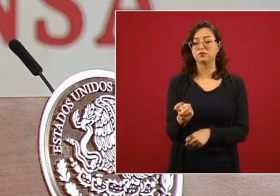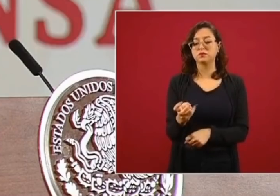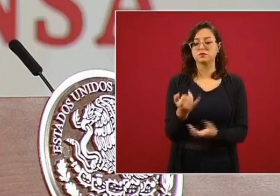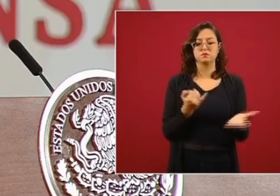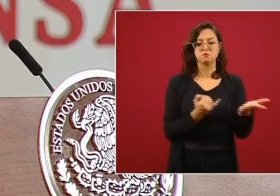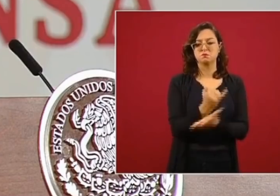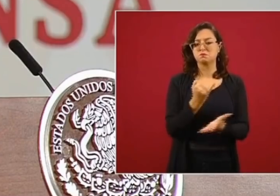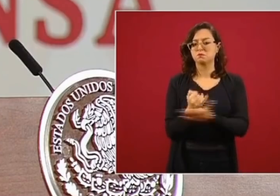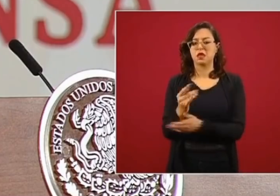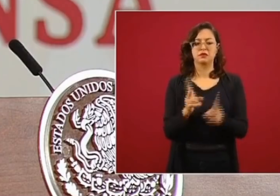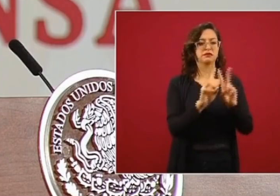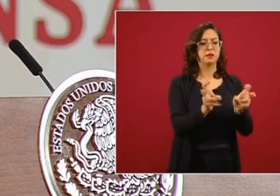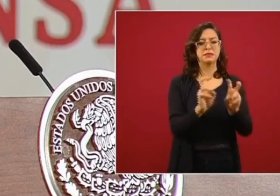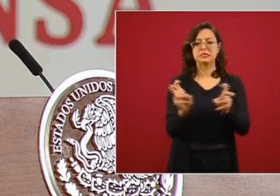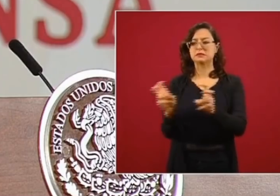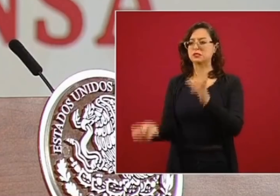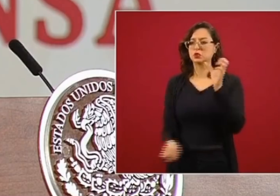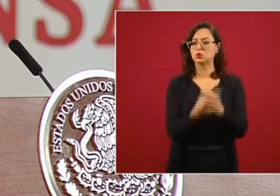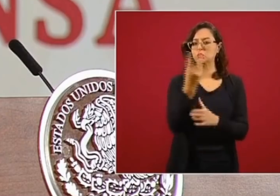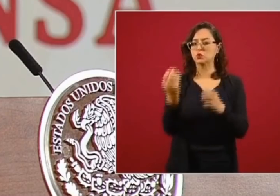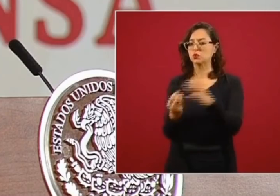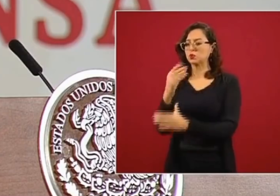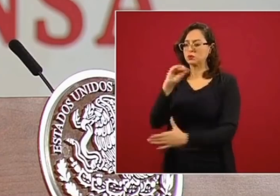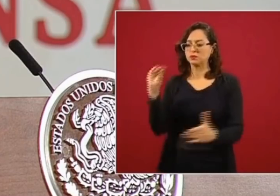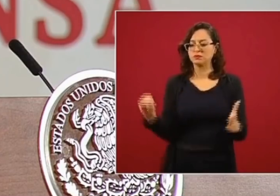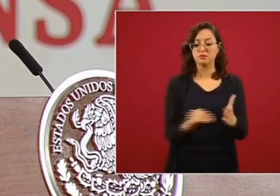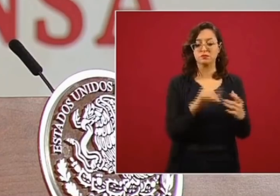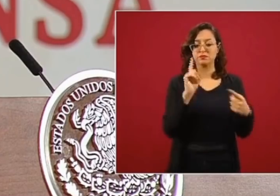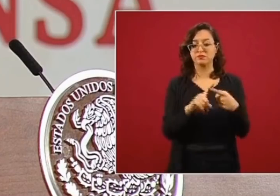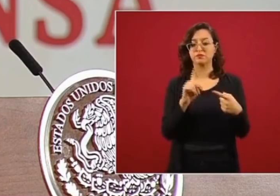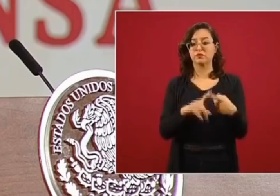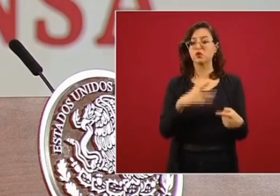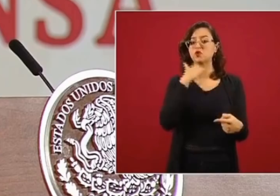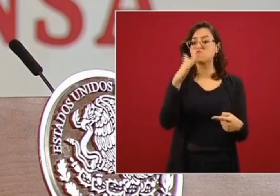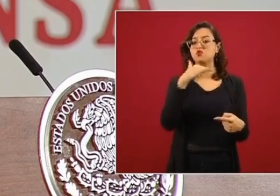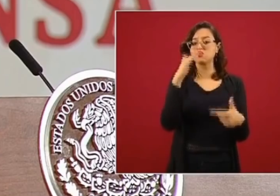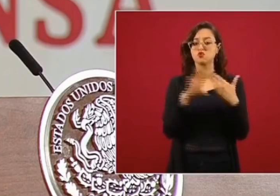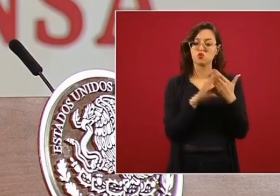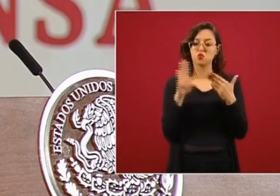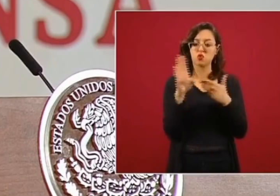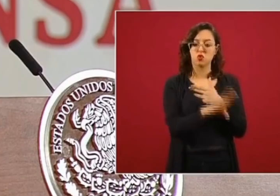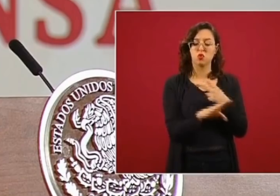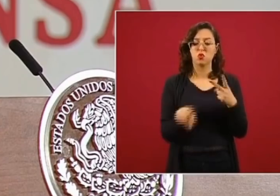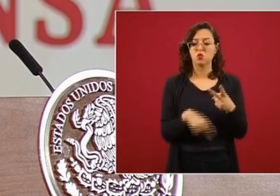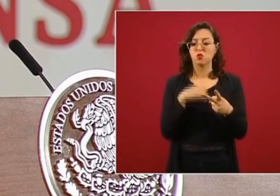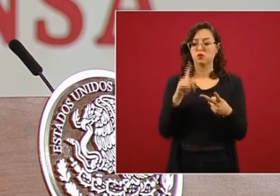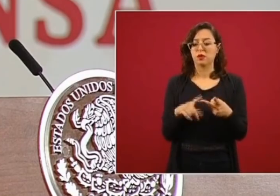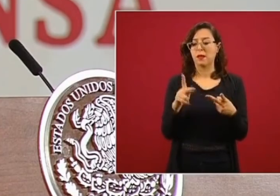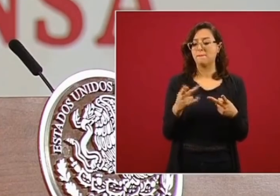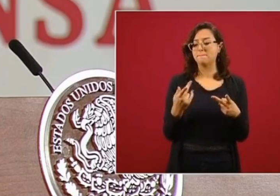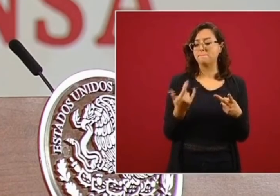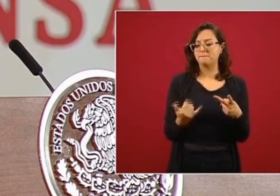en distintas materias, entre ellas la de anticorrupción, en materia laboral, en materia de